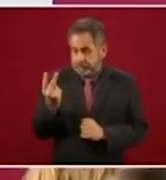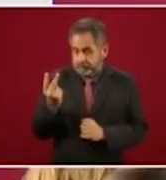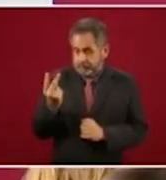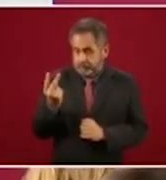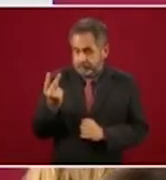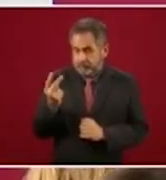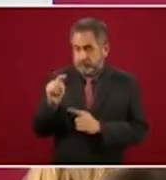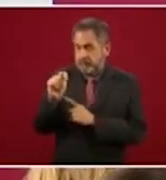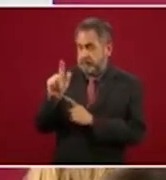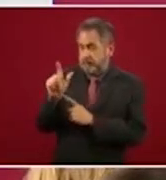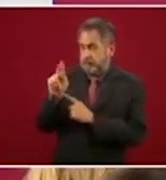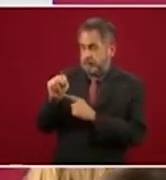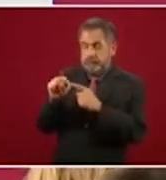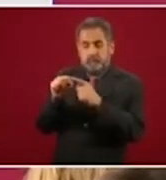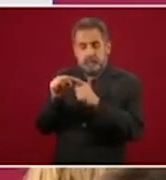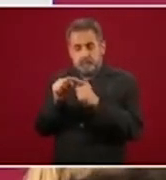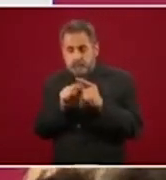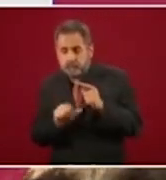de tulum